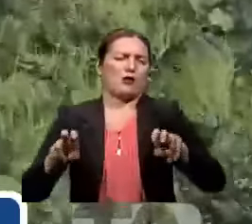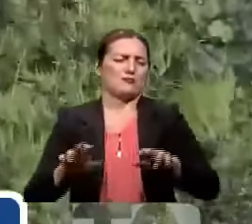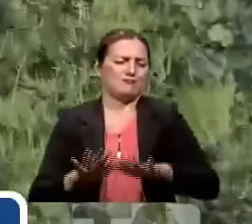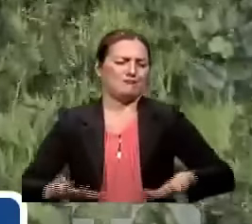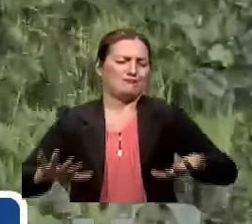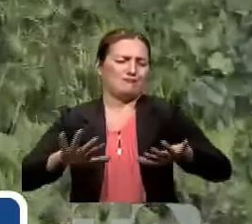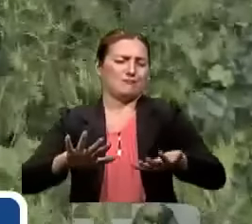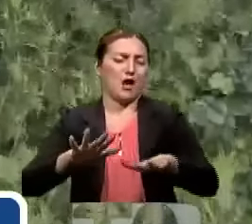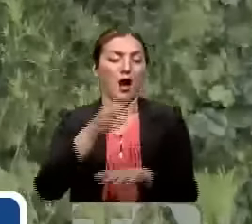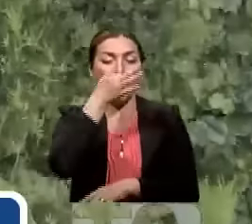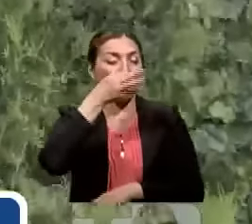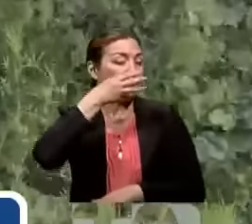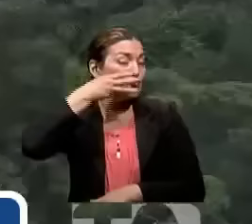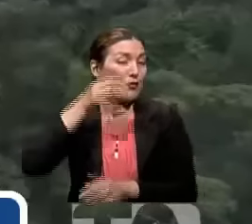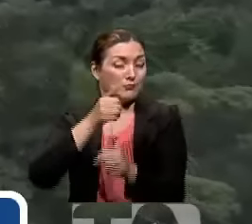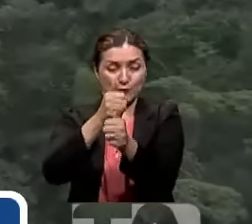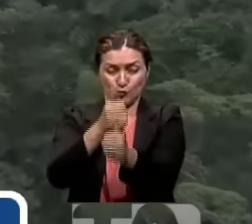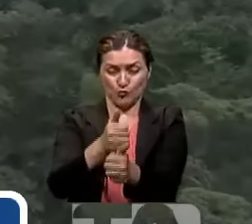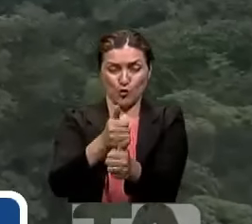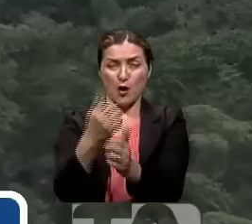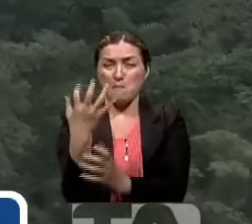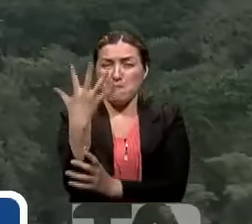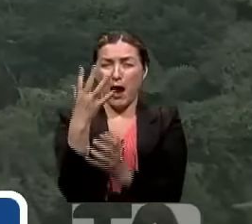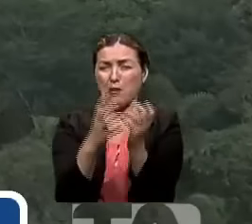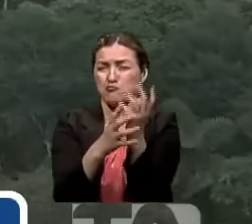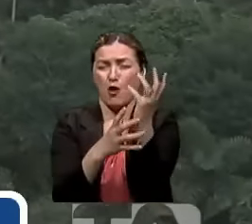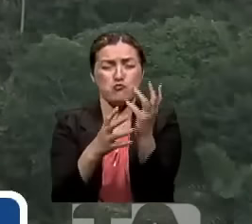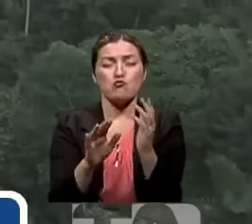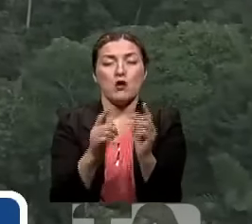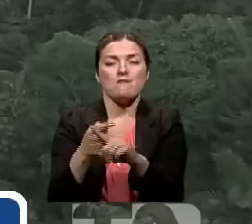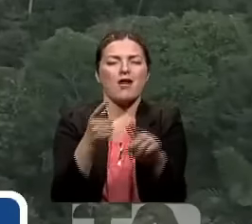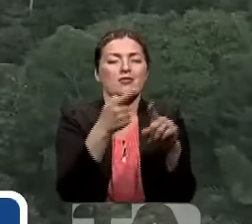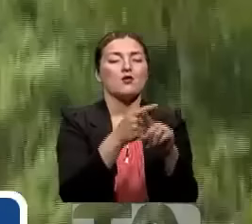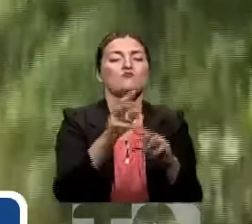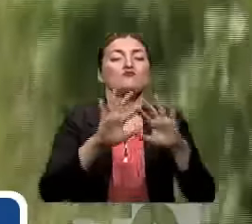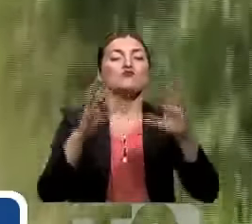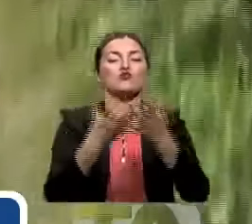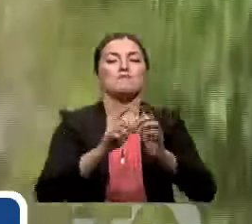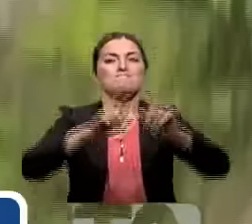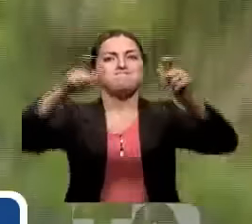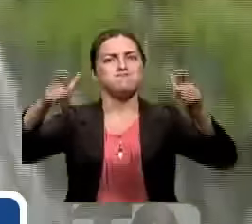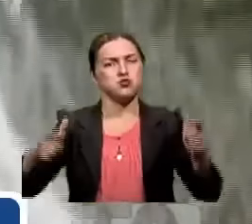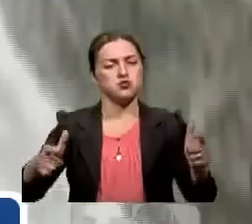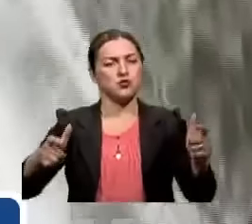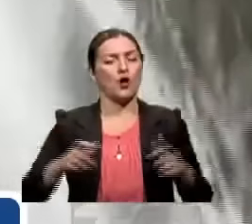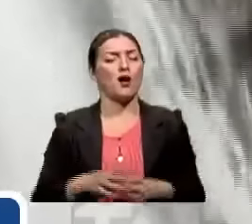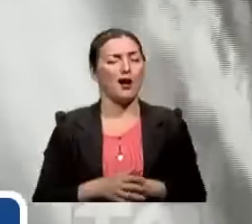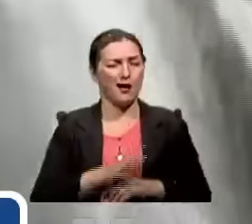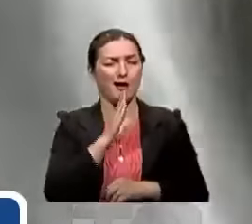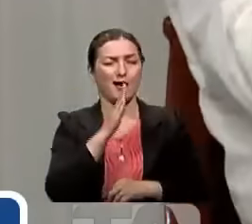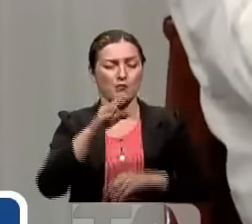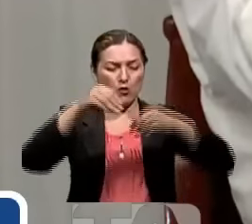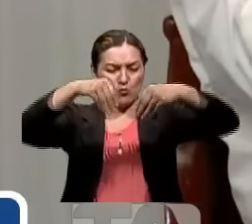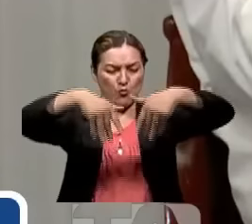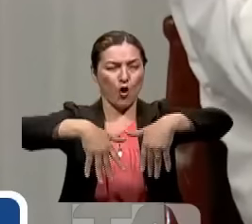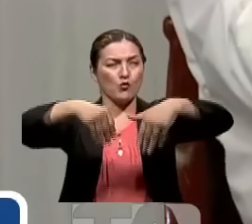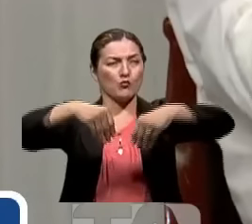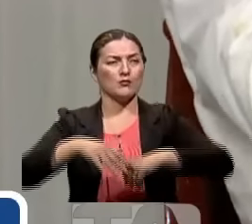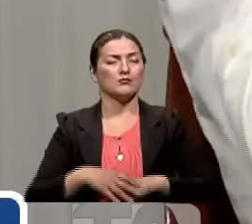La Amazonía es el bosque tropical más grande del mundo y su función es generar humedad para provocar precipitaciones.